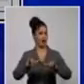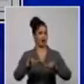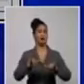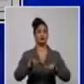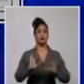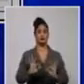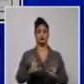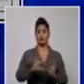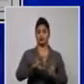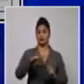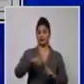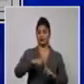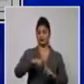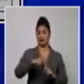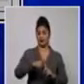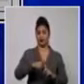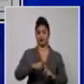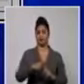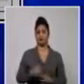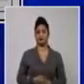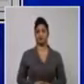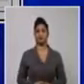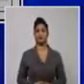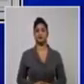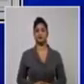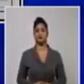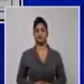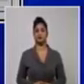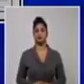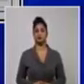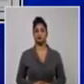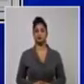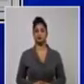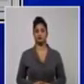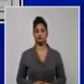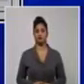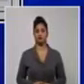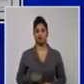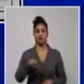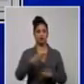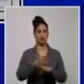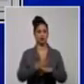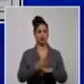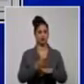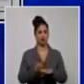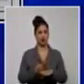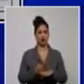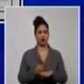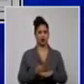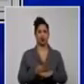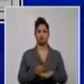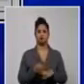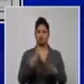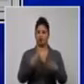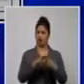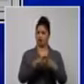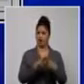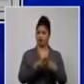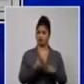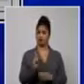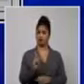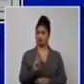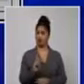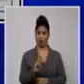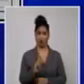pequeña inflexión ahí en el último día que no podemos confiar porque esto puede pasar, puede